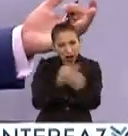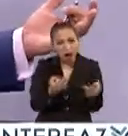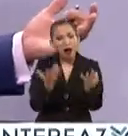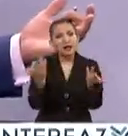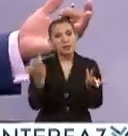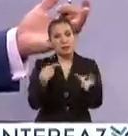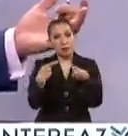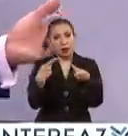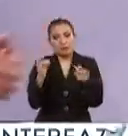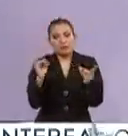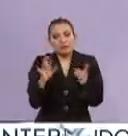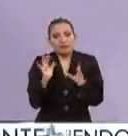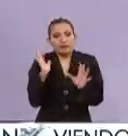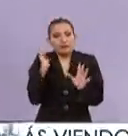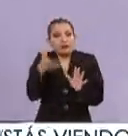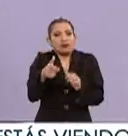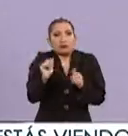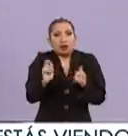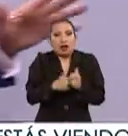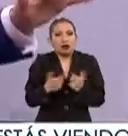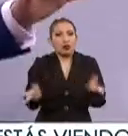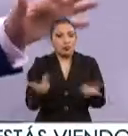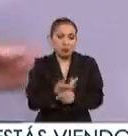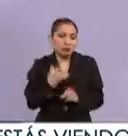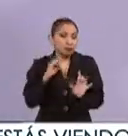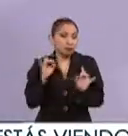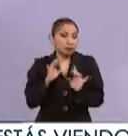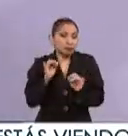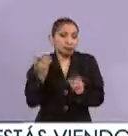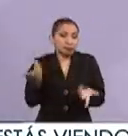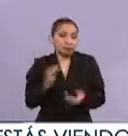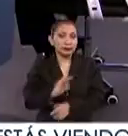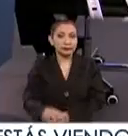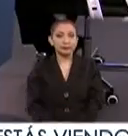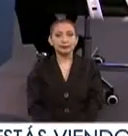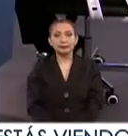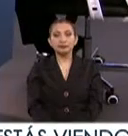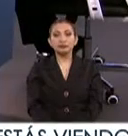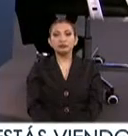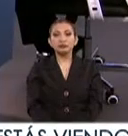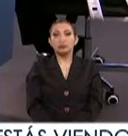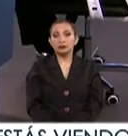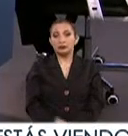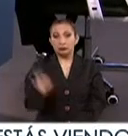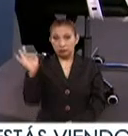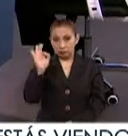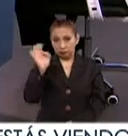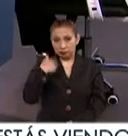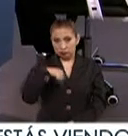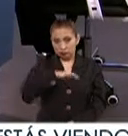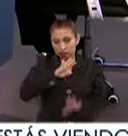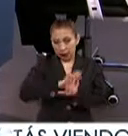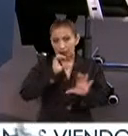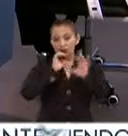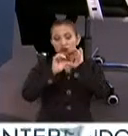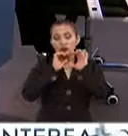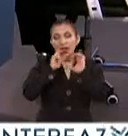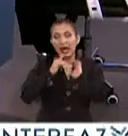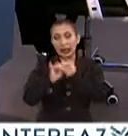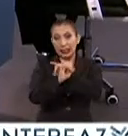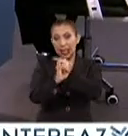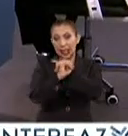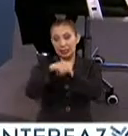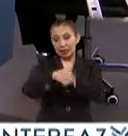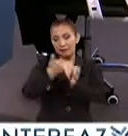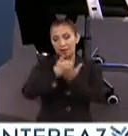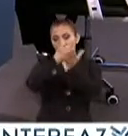y estar preparados para cualquier acontecimiento que sabemos que puede pasar en cualquier momento. Quizás nuestros medios más importantes es la página de